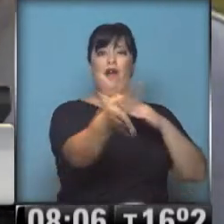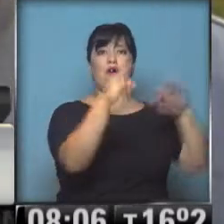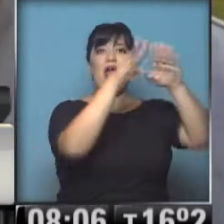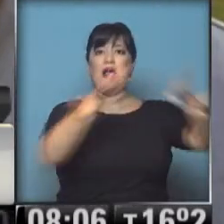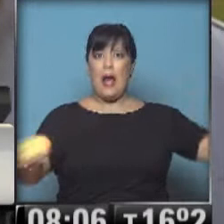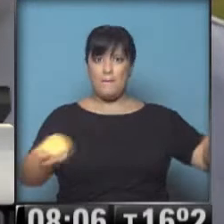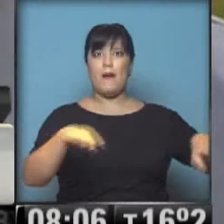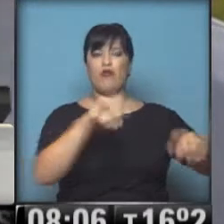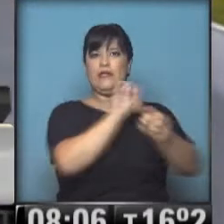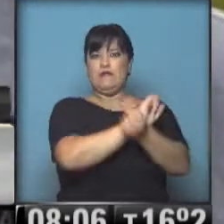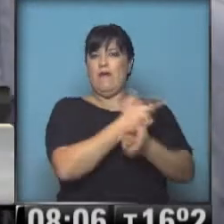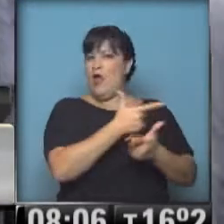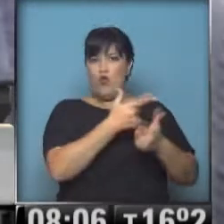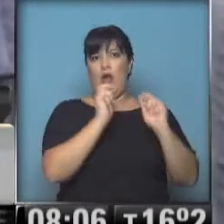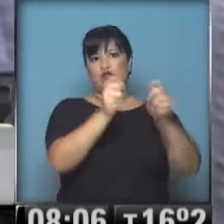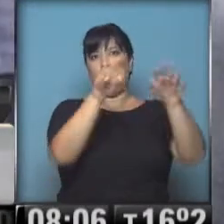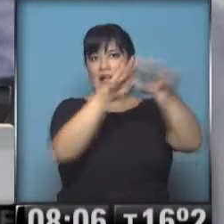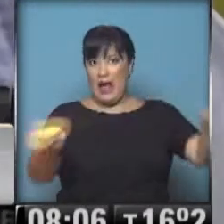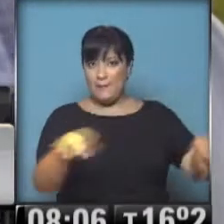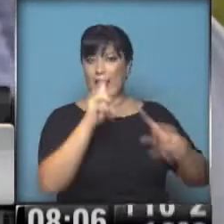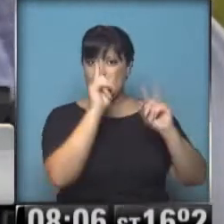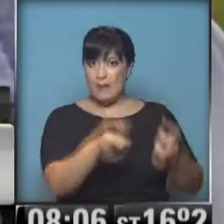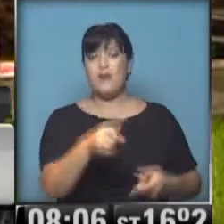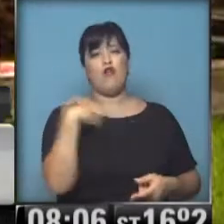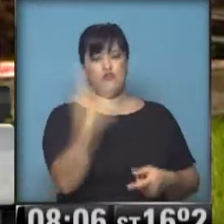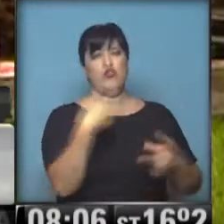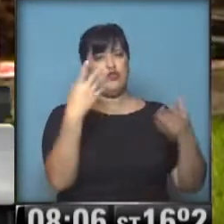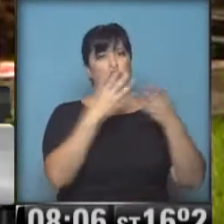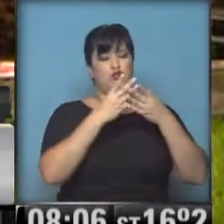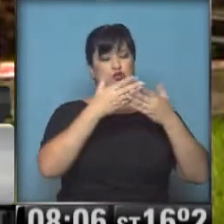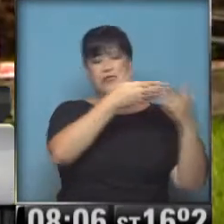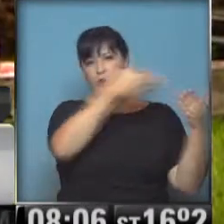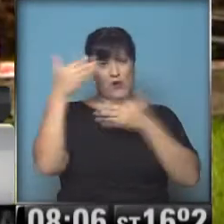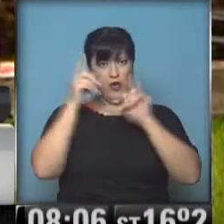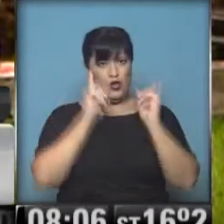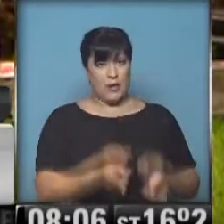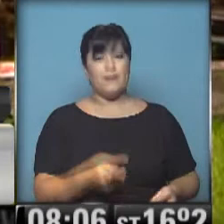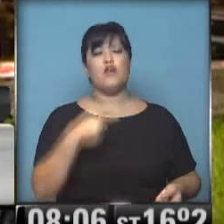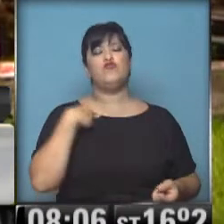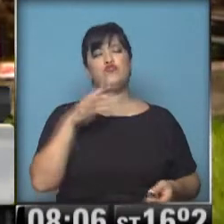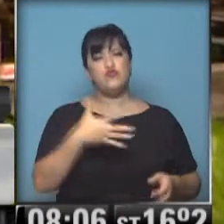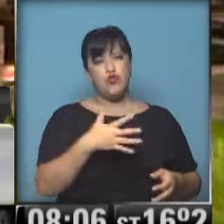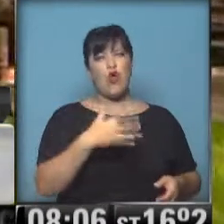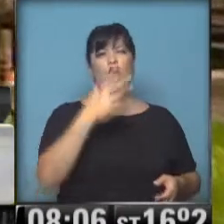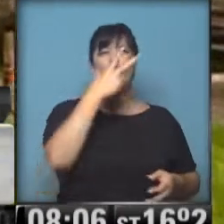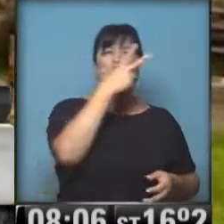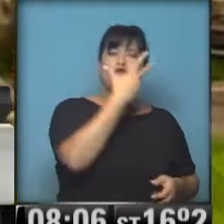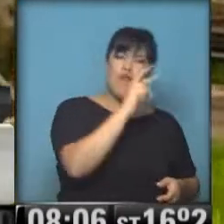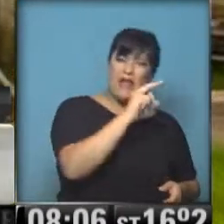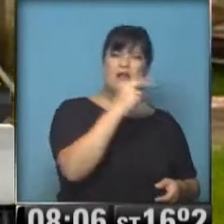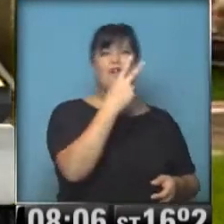la casa y ahora estuvimos este secuestrados yo estuve entre el 20 o el 21 de septiembre